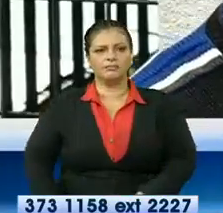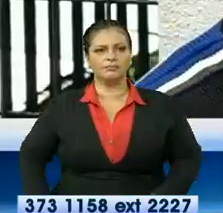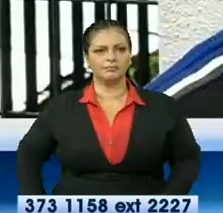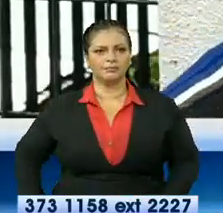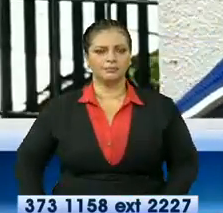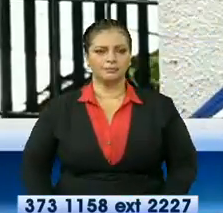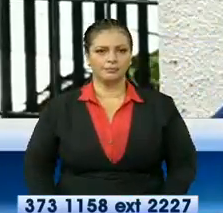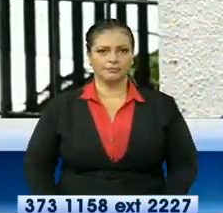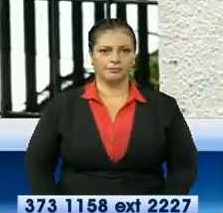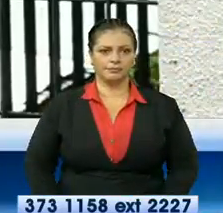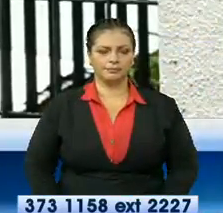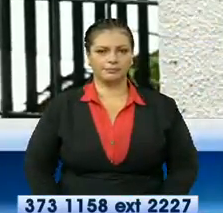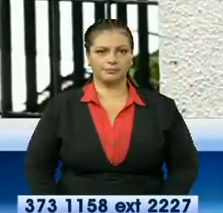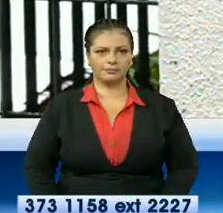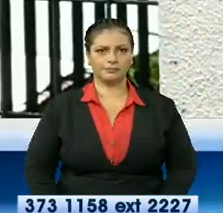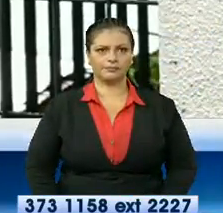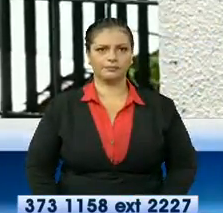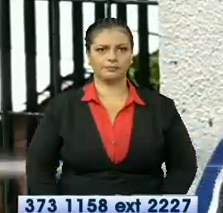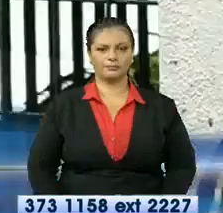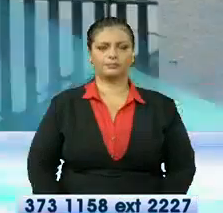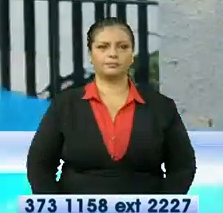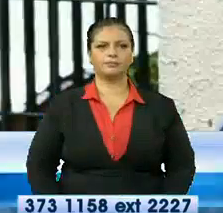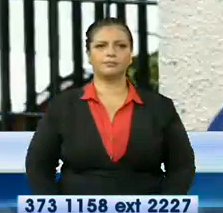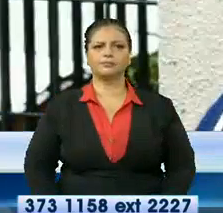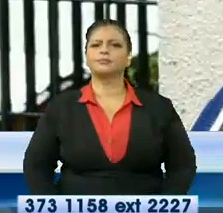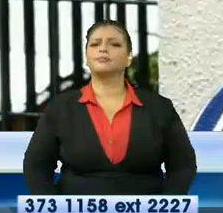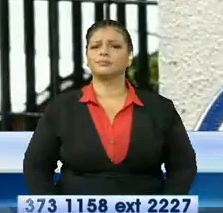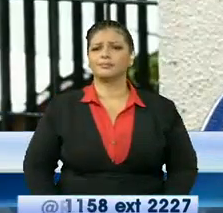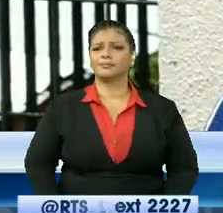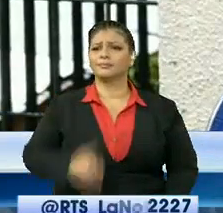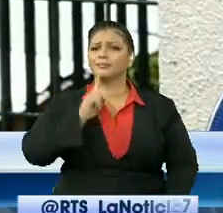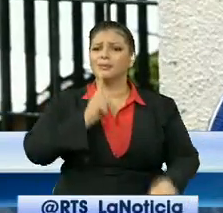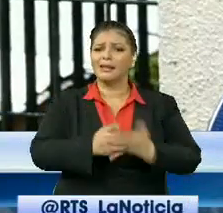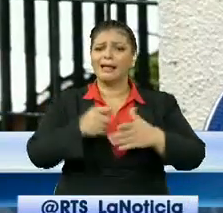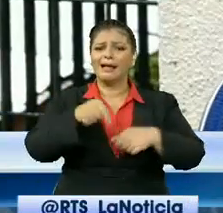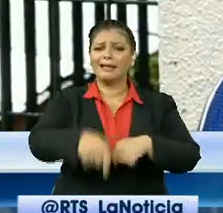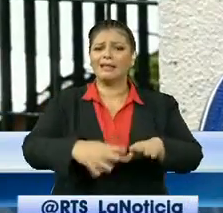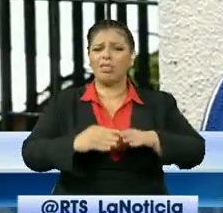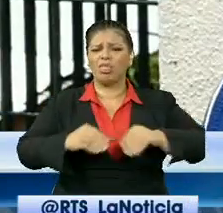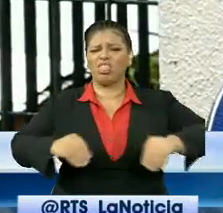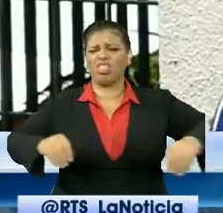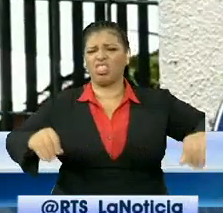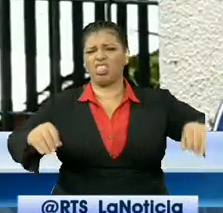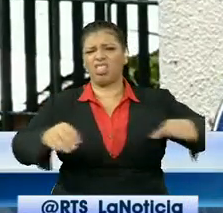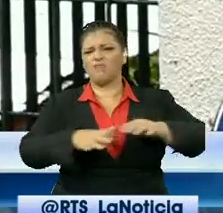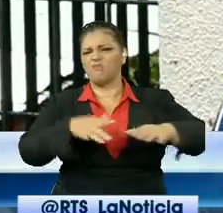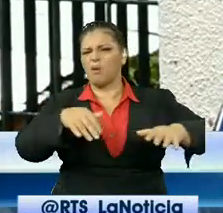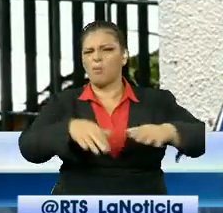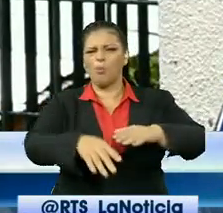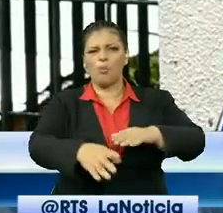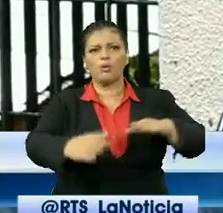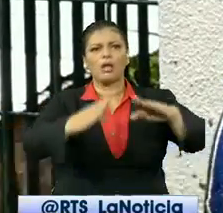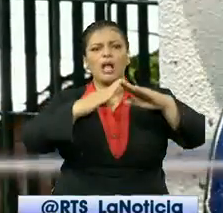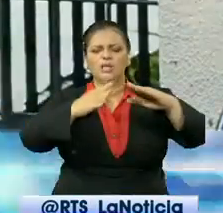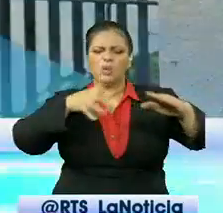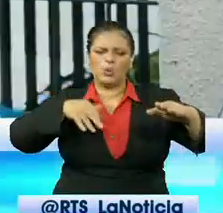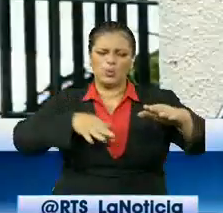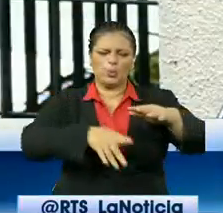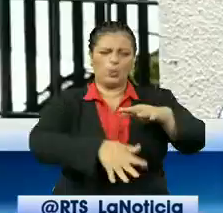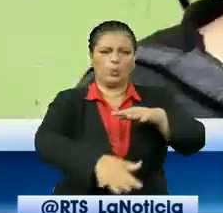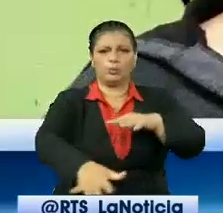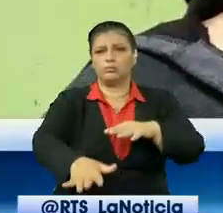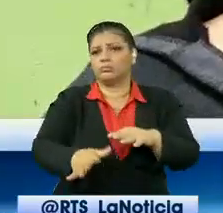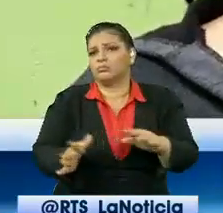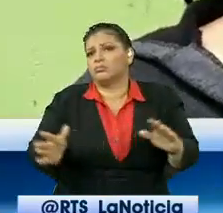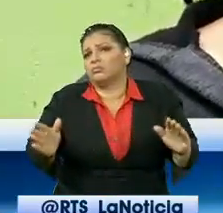estamos viendo también sacamos todo el lodo, la cancha de ahí que estaba todo colapsado de lodo. Y fue realmente un desastre de la naturaleza,